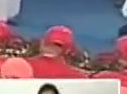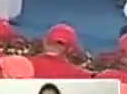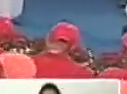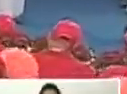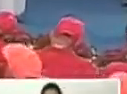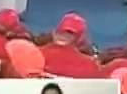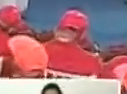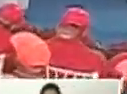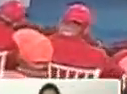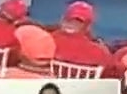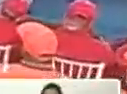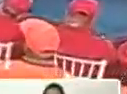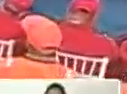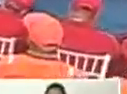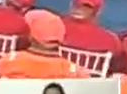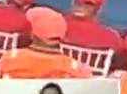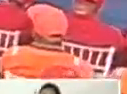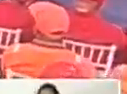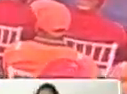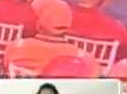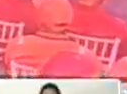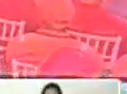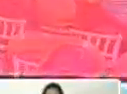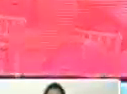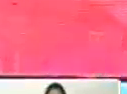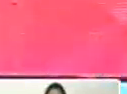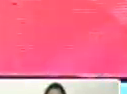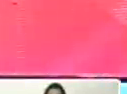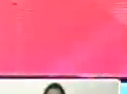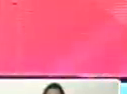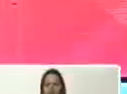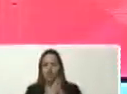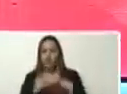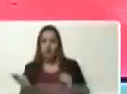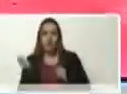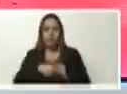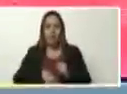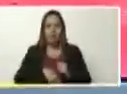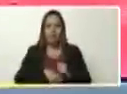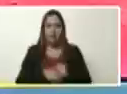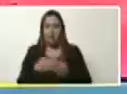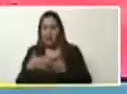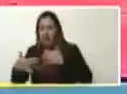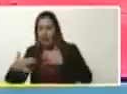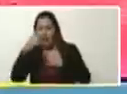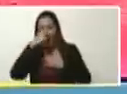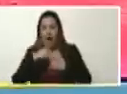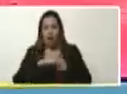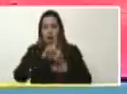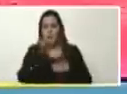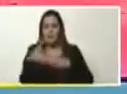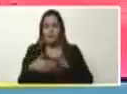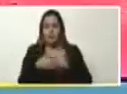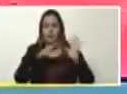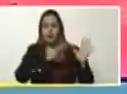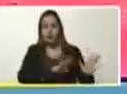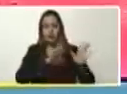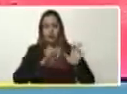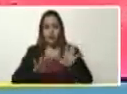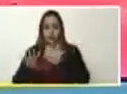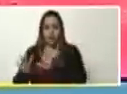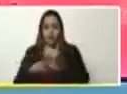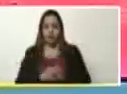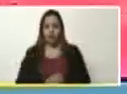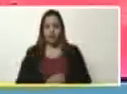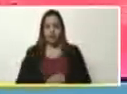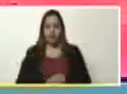enero, febrero, marzo, abril, todo el mes 99, el año 99,